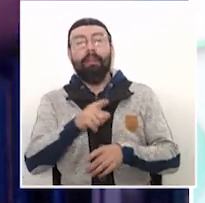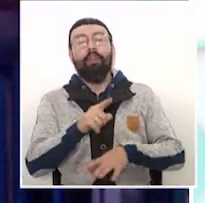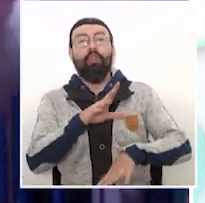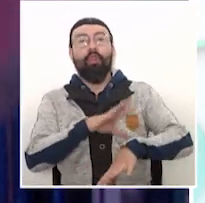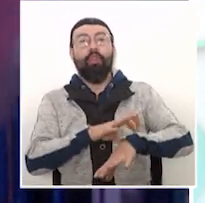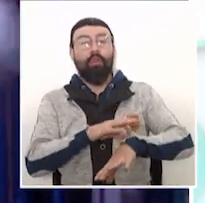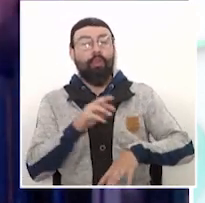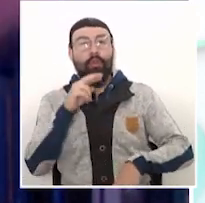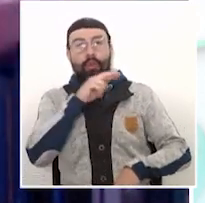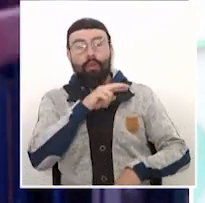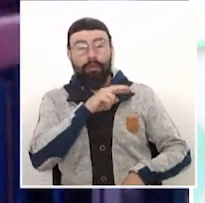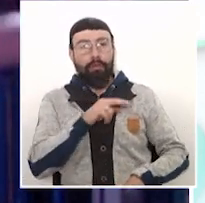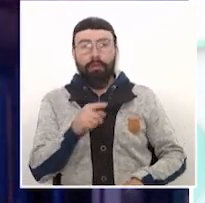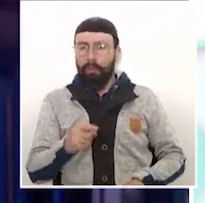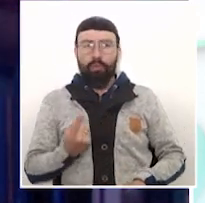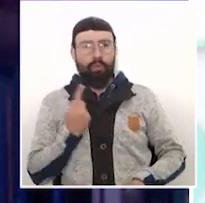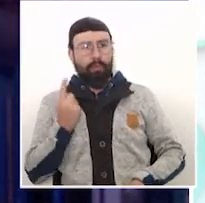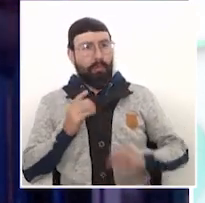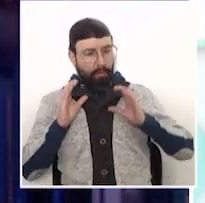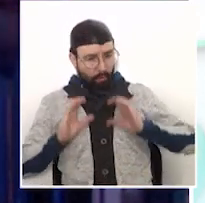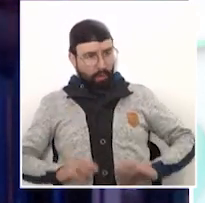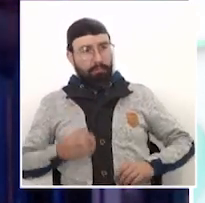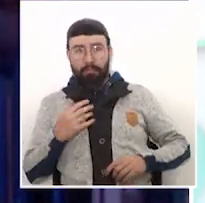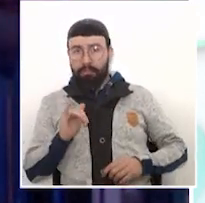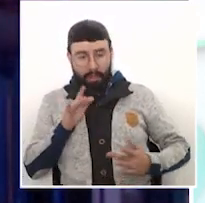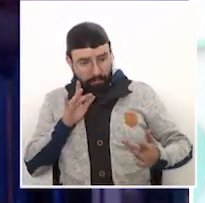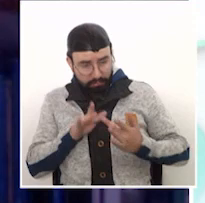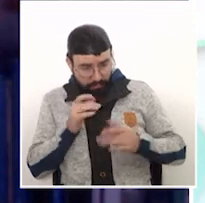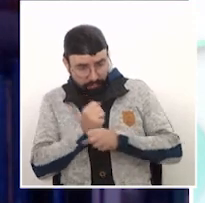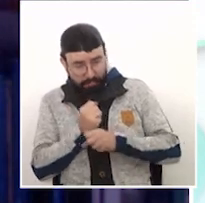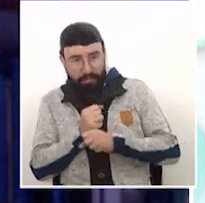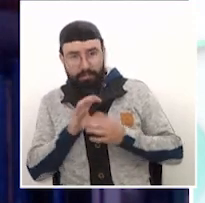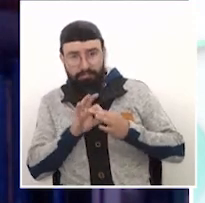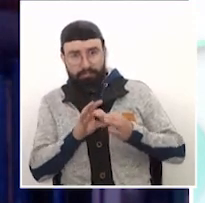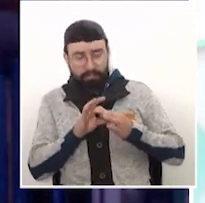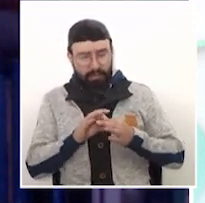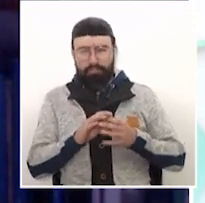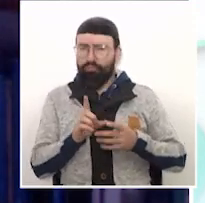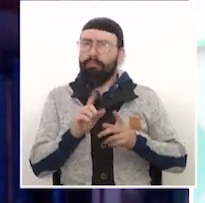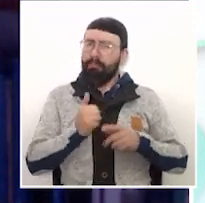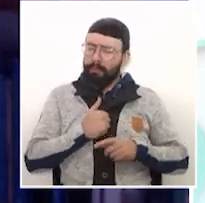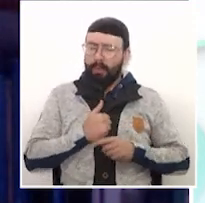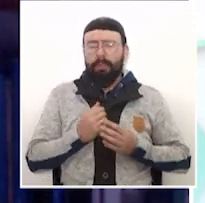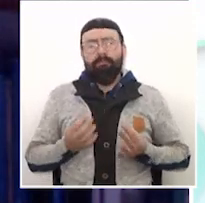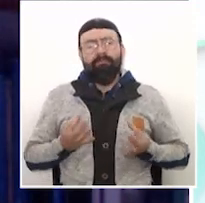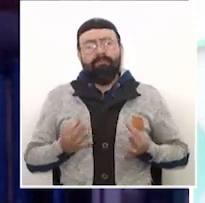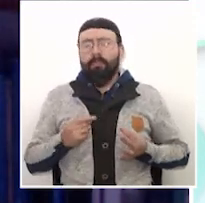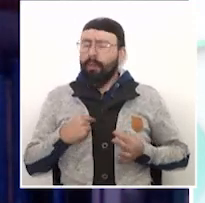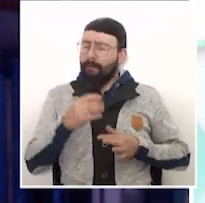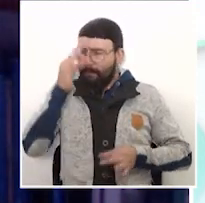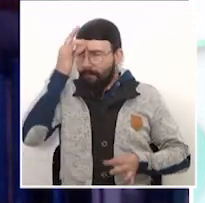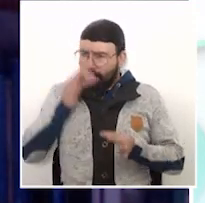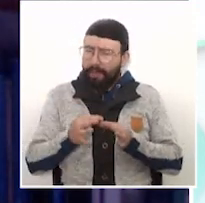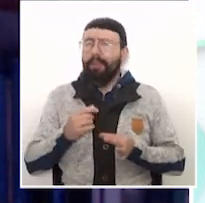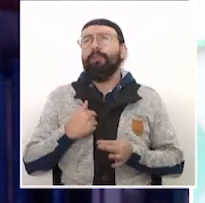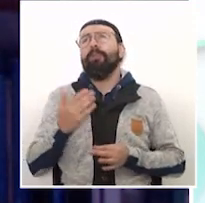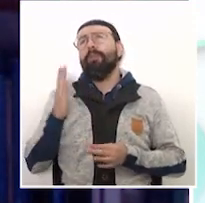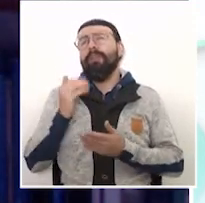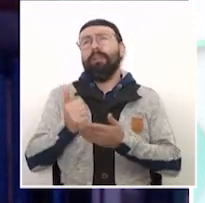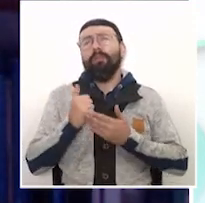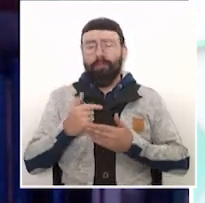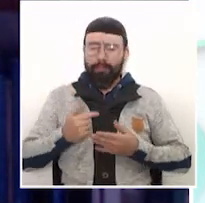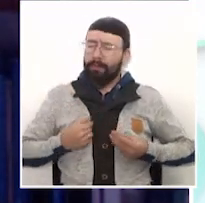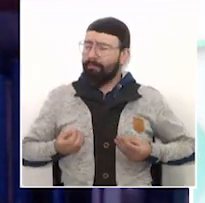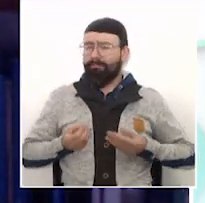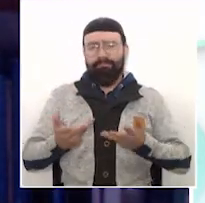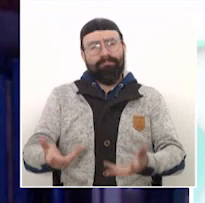no se trabaja solo con el cuerpo, con las cinco. Entonces tú también puedes hacer tu propia sanación con fe. Dios mío, suelto esta